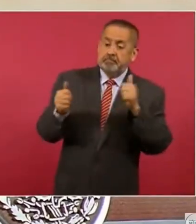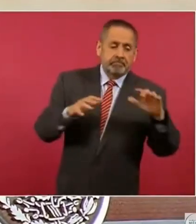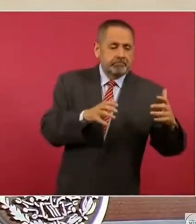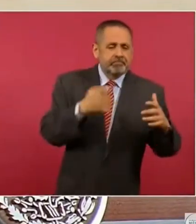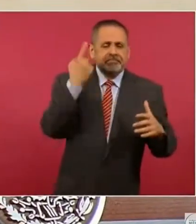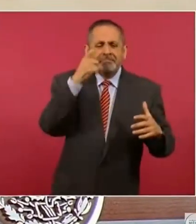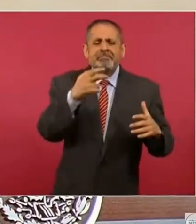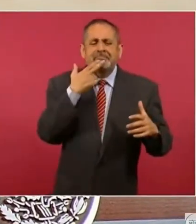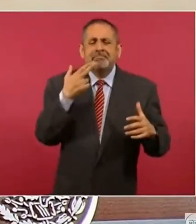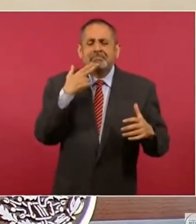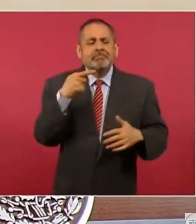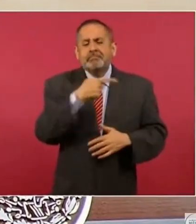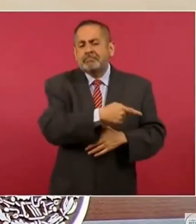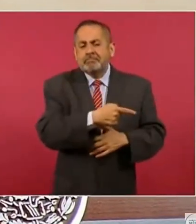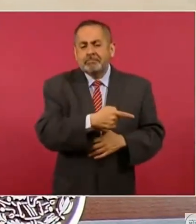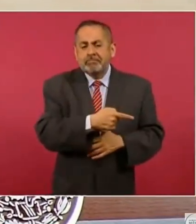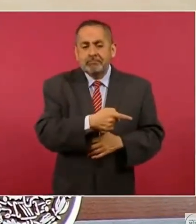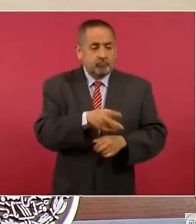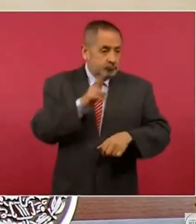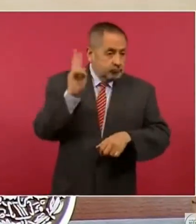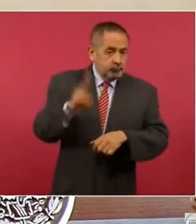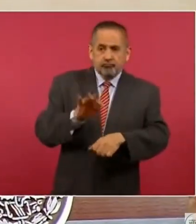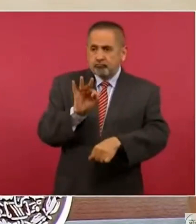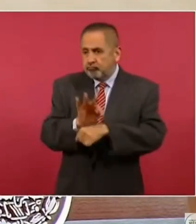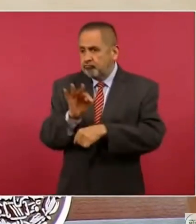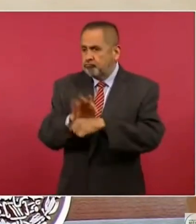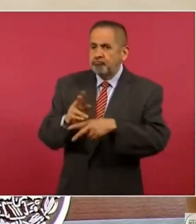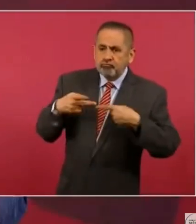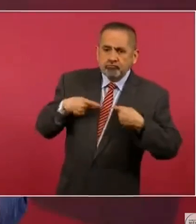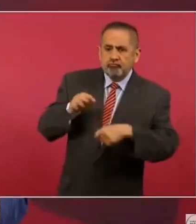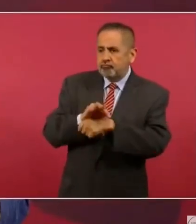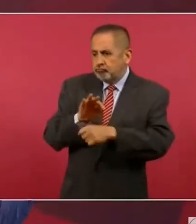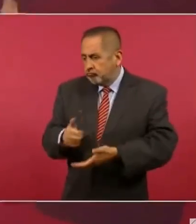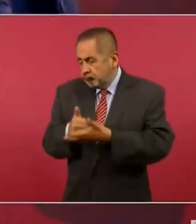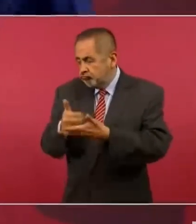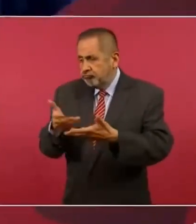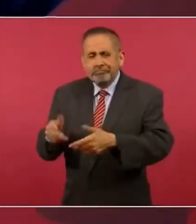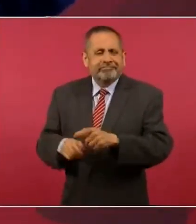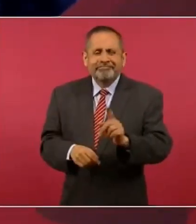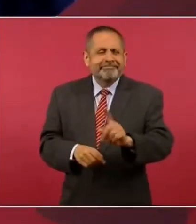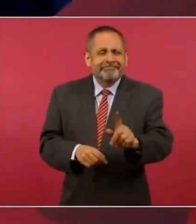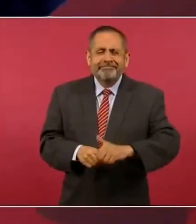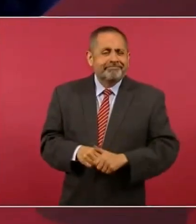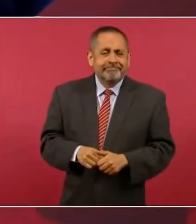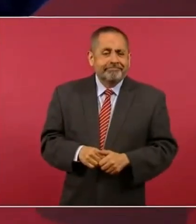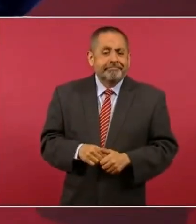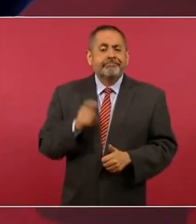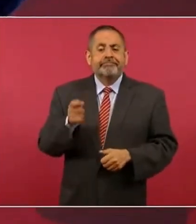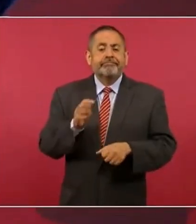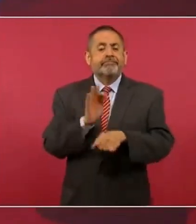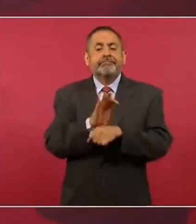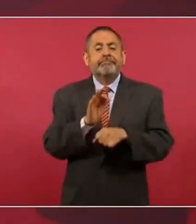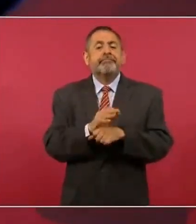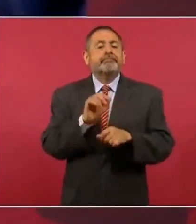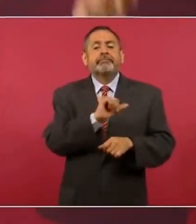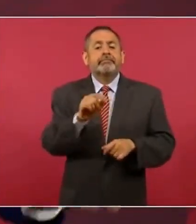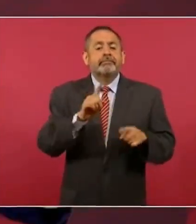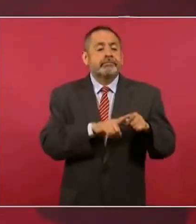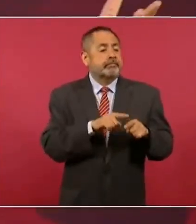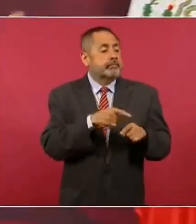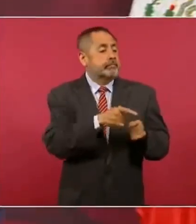crearon no para defender al pueblo, sino para defender a